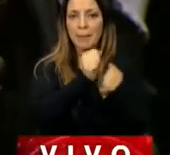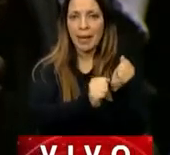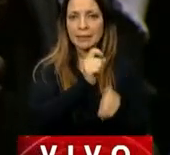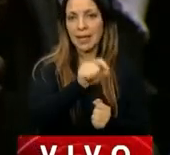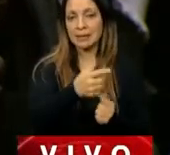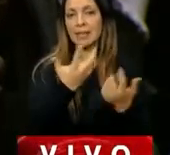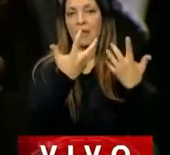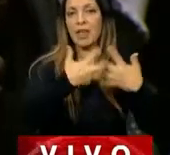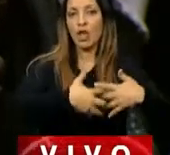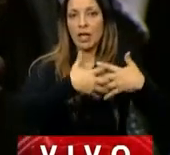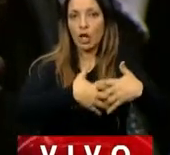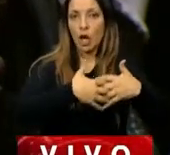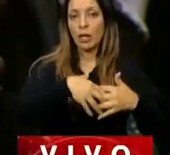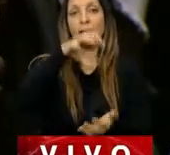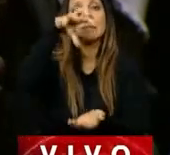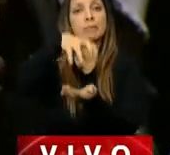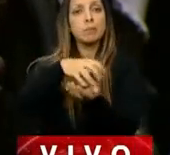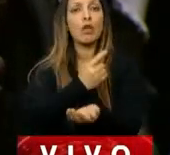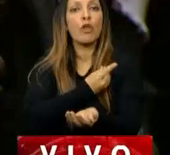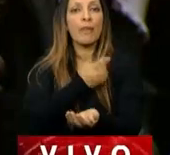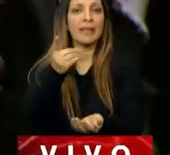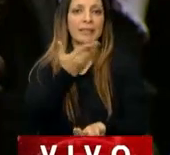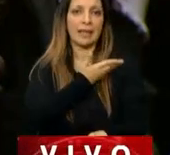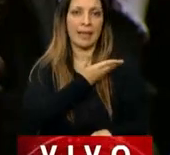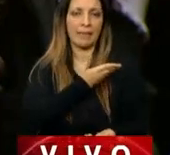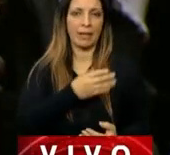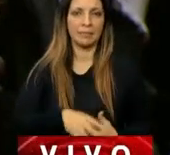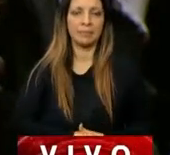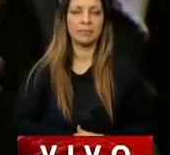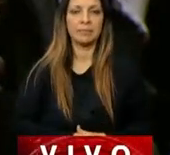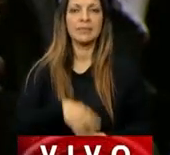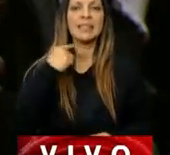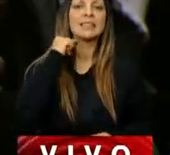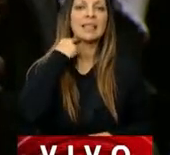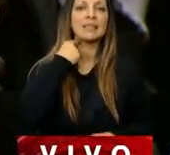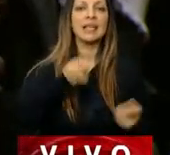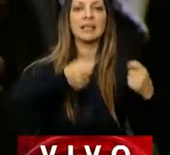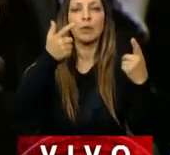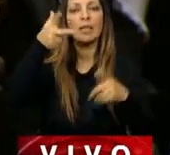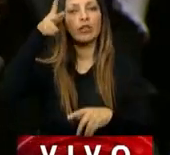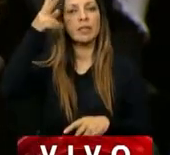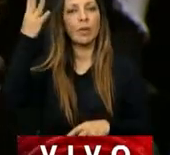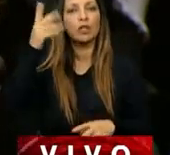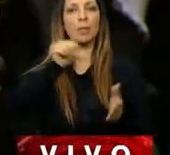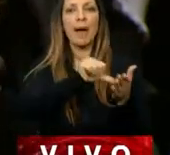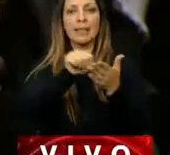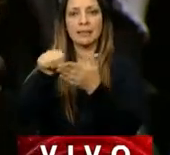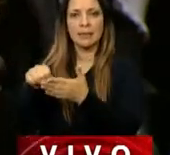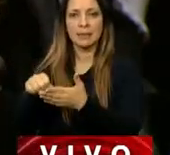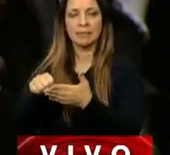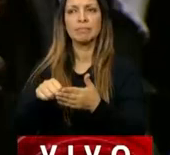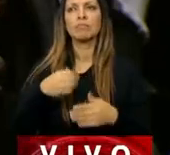biotecnológicas están en Santa Fe, 13 de ellas exportan a 84 países y en los